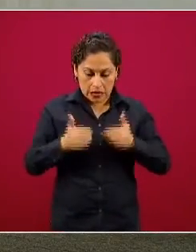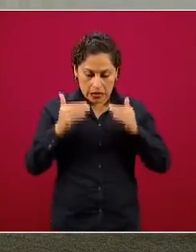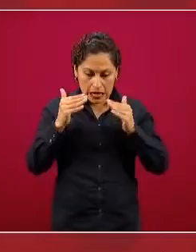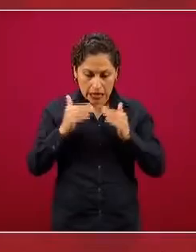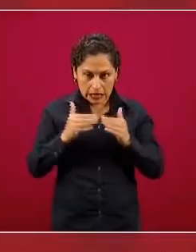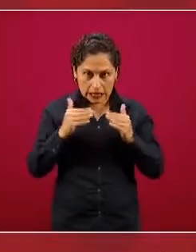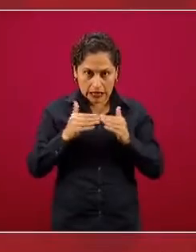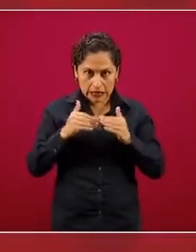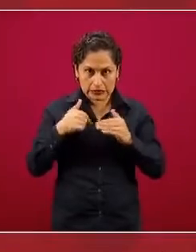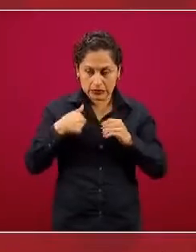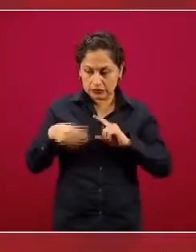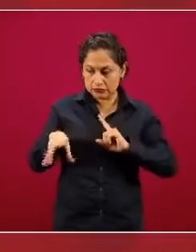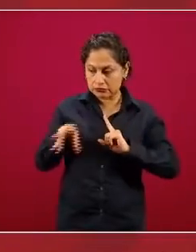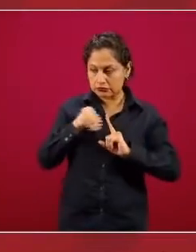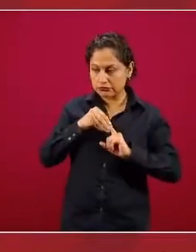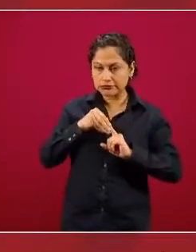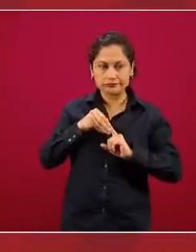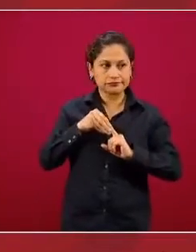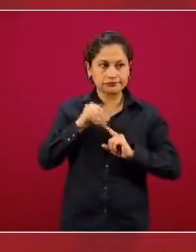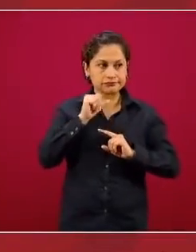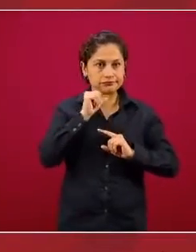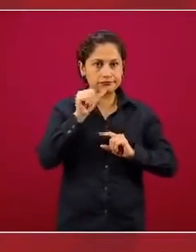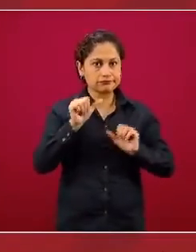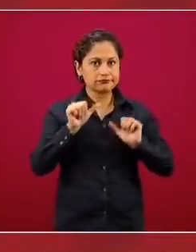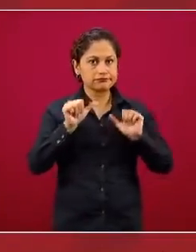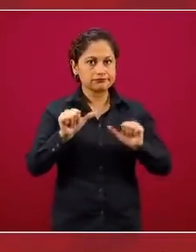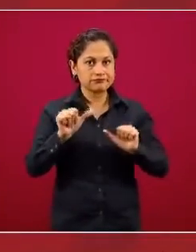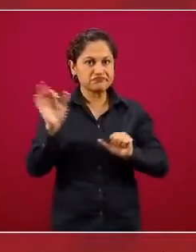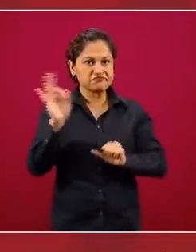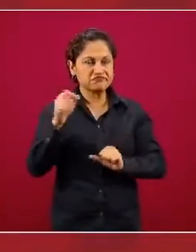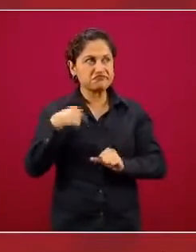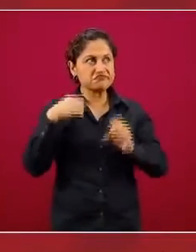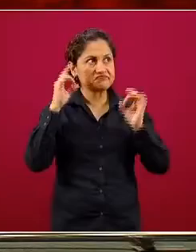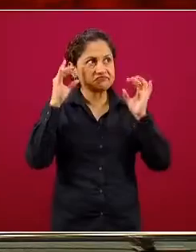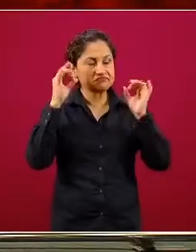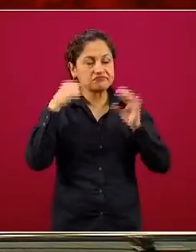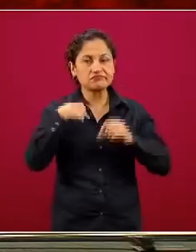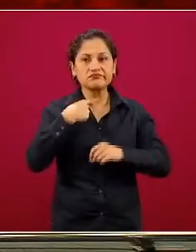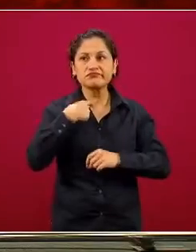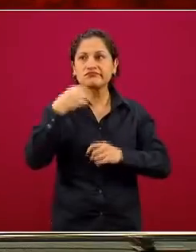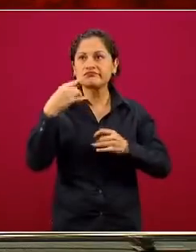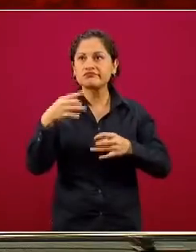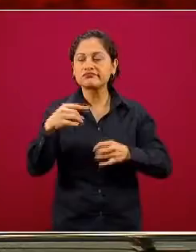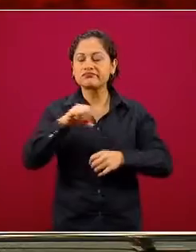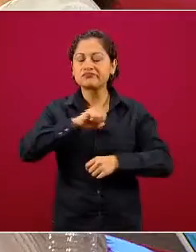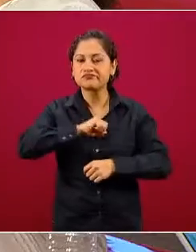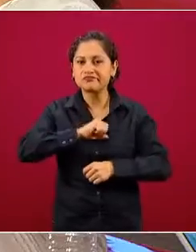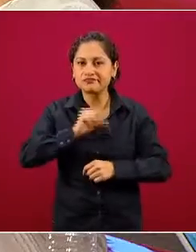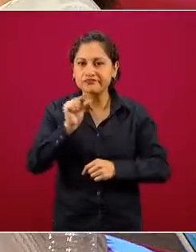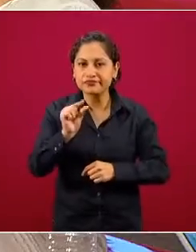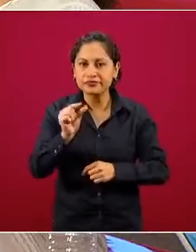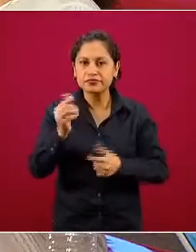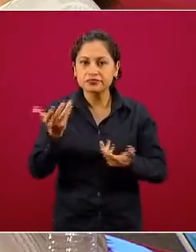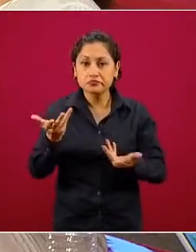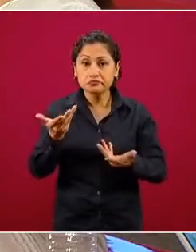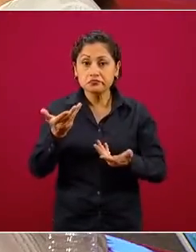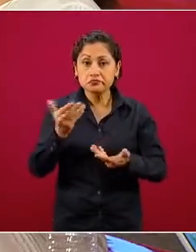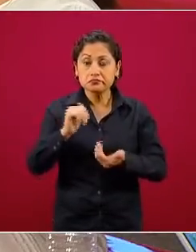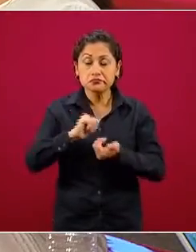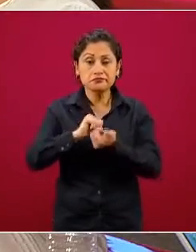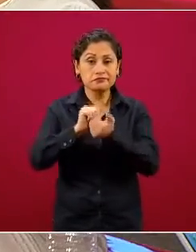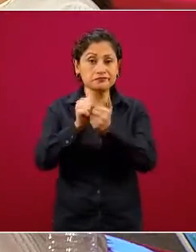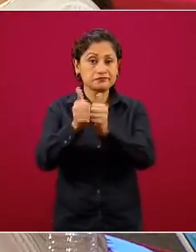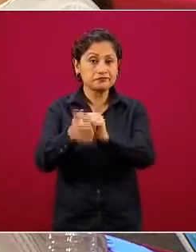único que tuve es fiebre, tos, dolor de cabeza, dolor de garganta, pero no va a pasar a mayores. Y ya vendrá el momento, es otra de los